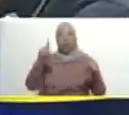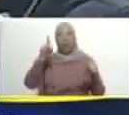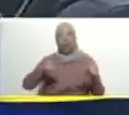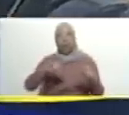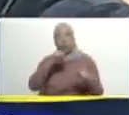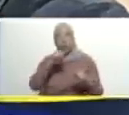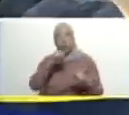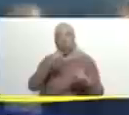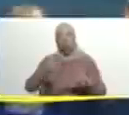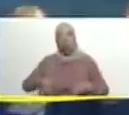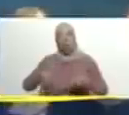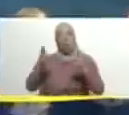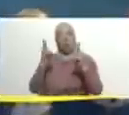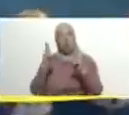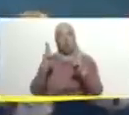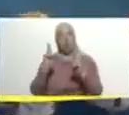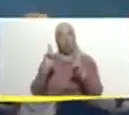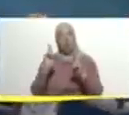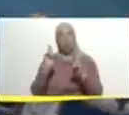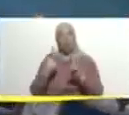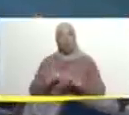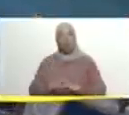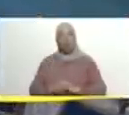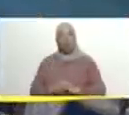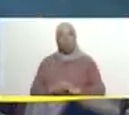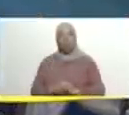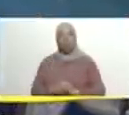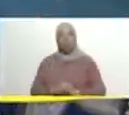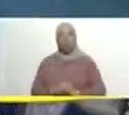también las oportunidades